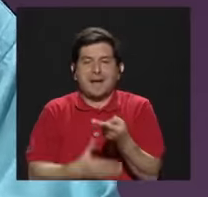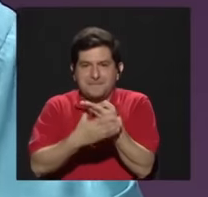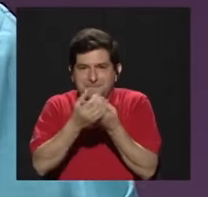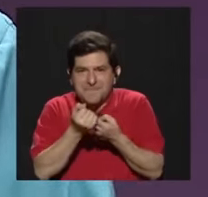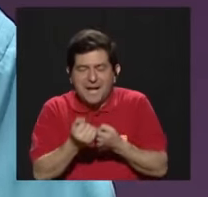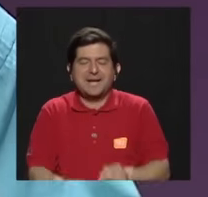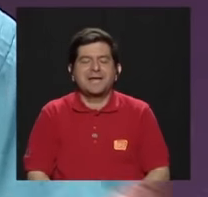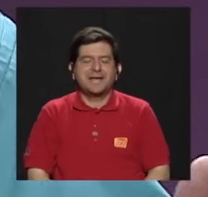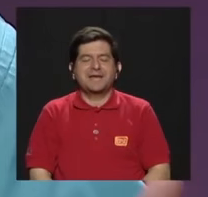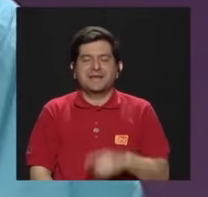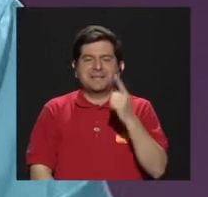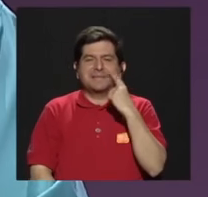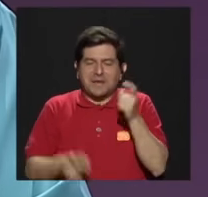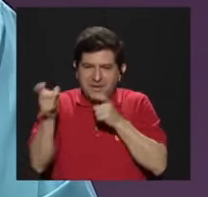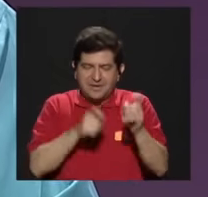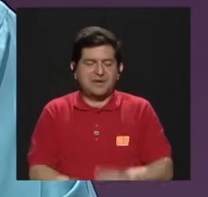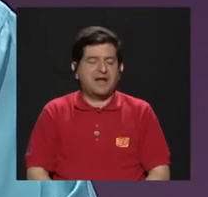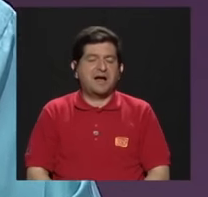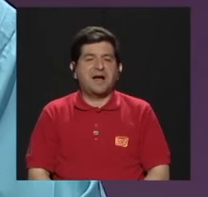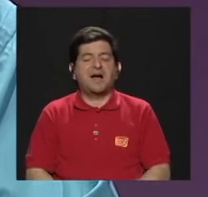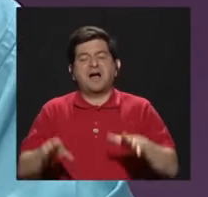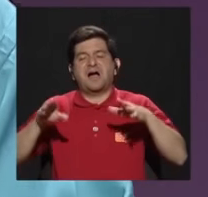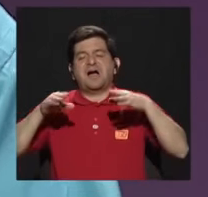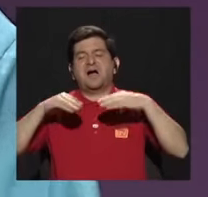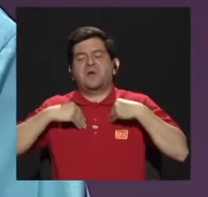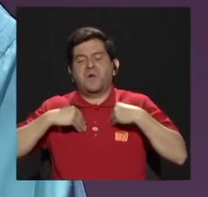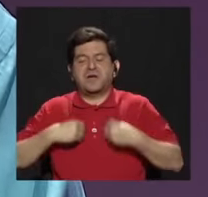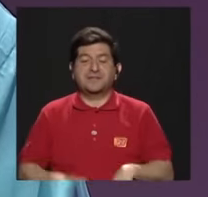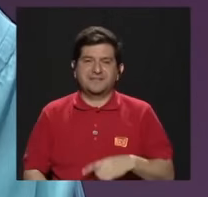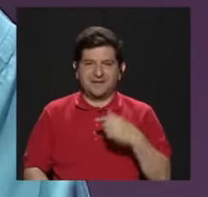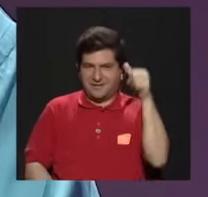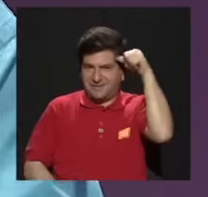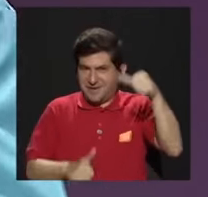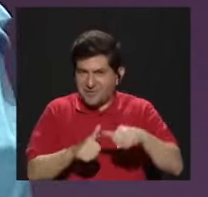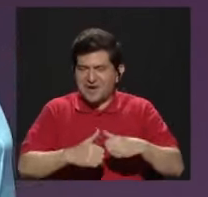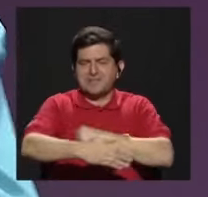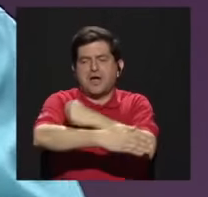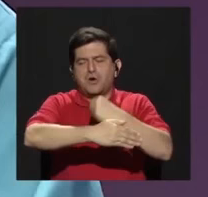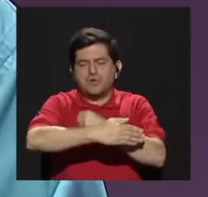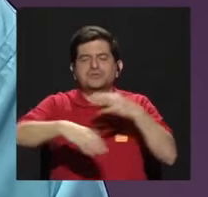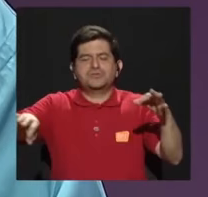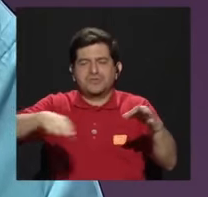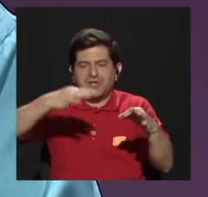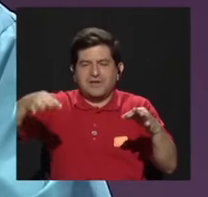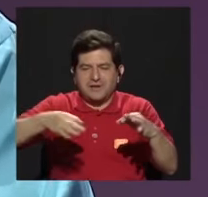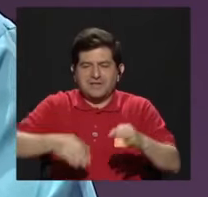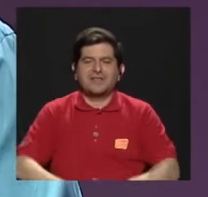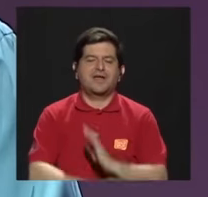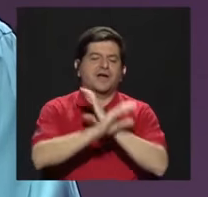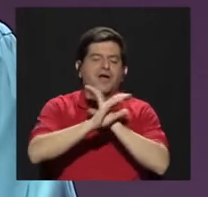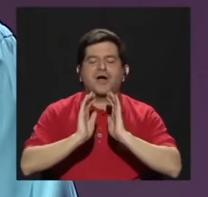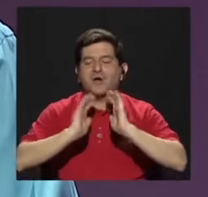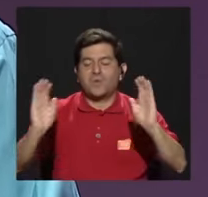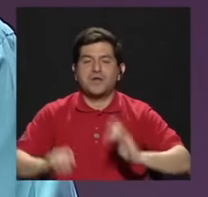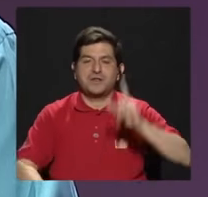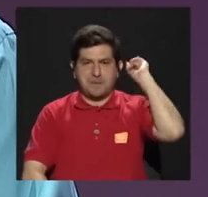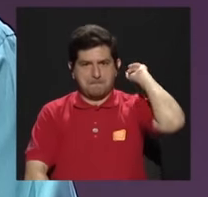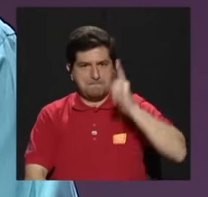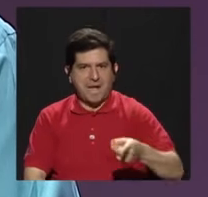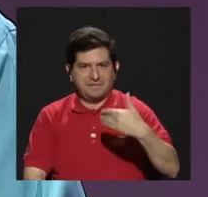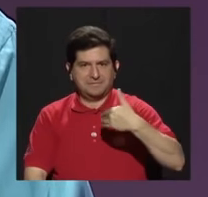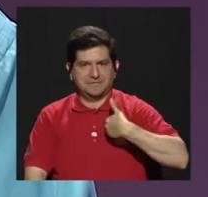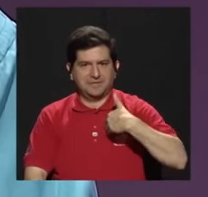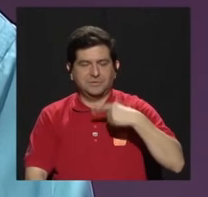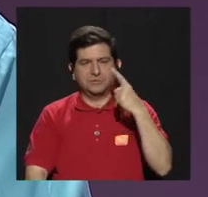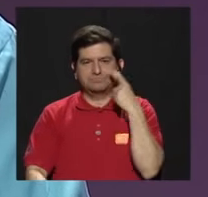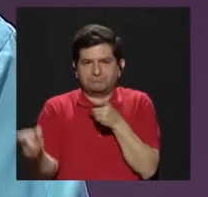Aguante, cocine, teja, por favor, que es lo que los mandatos, y hágase cargo de los chiquitos, que son los mandatos del